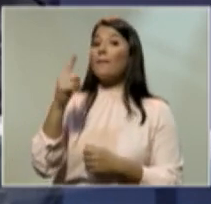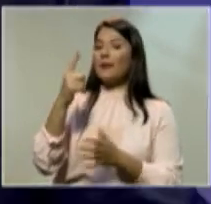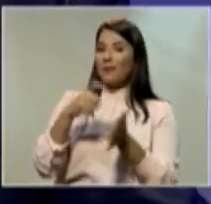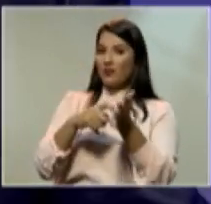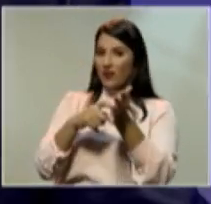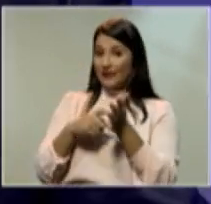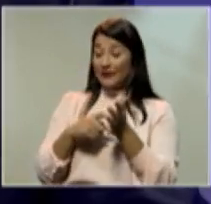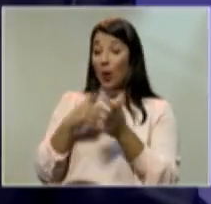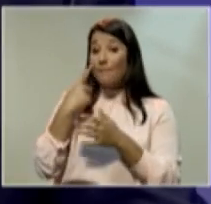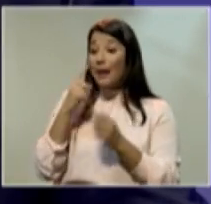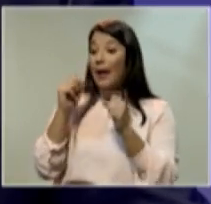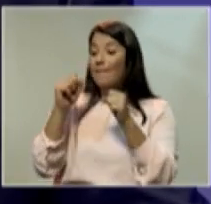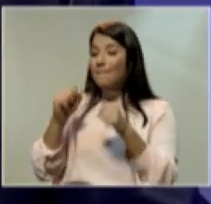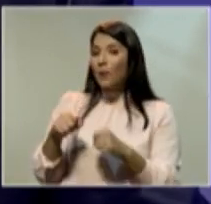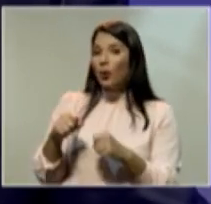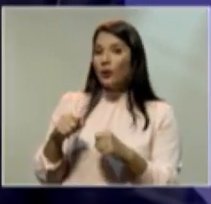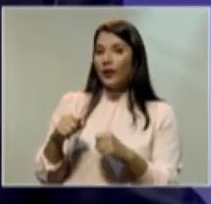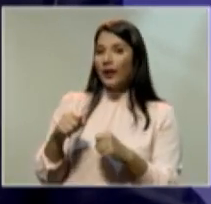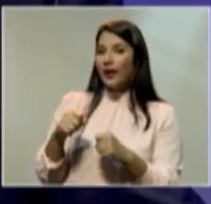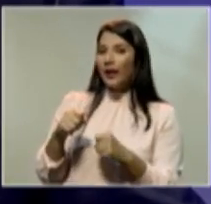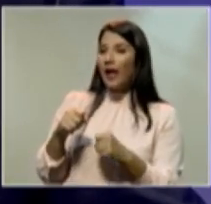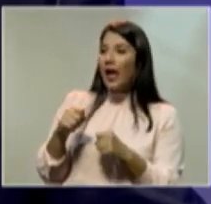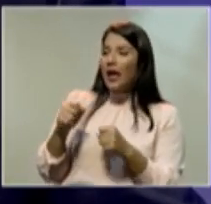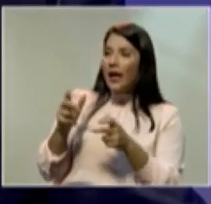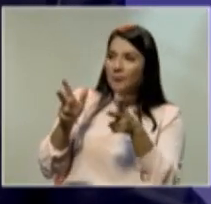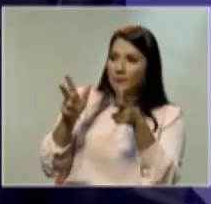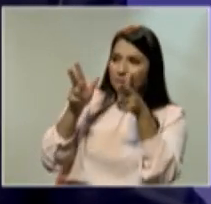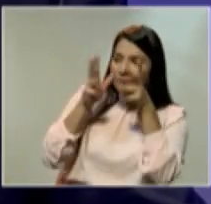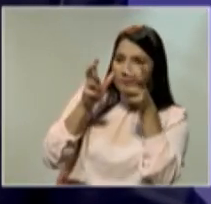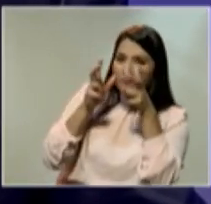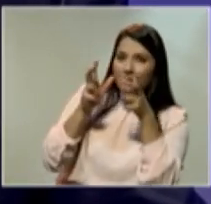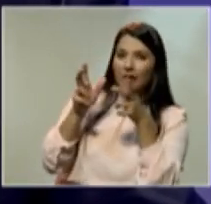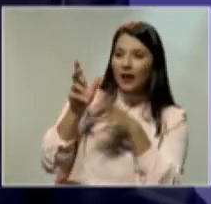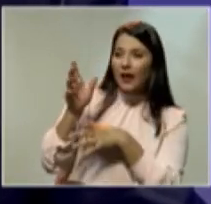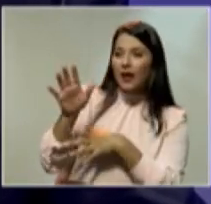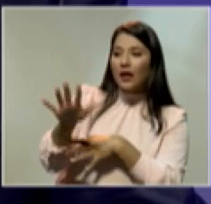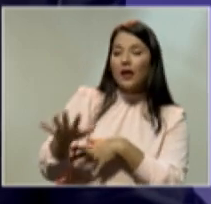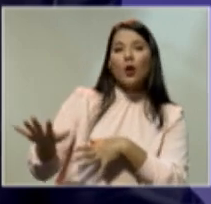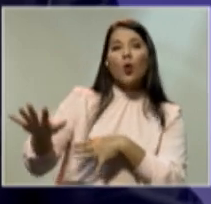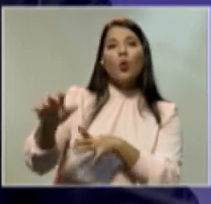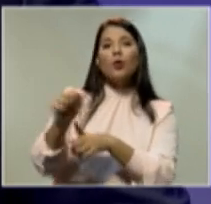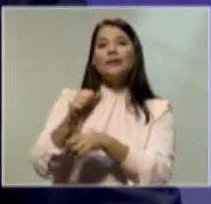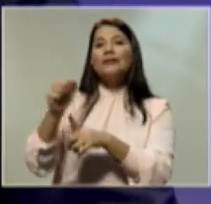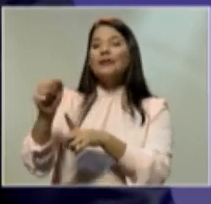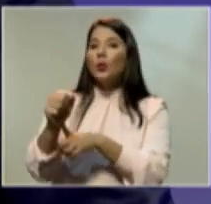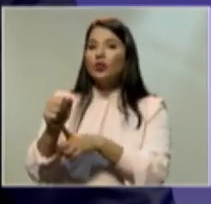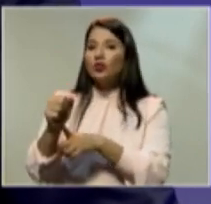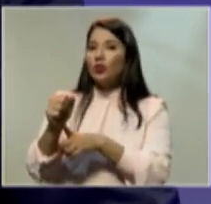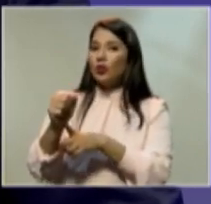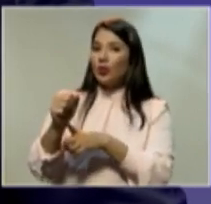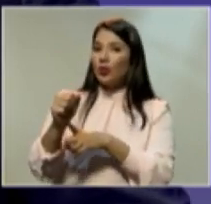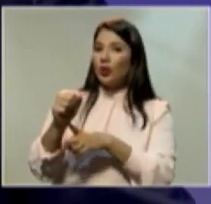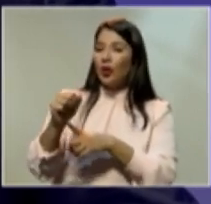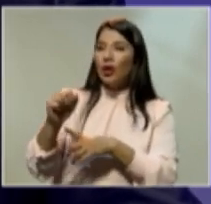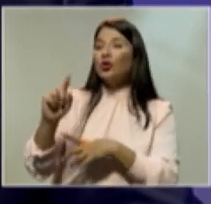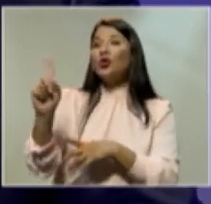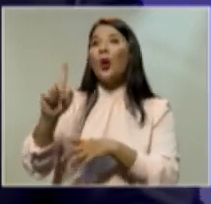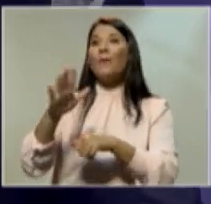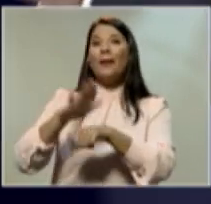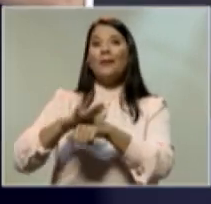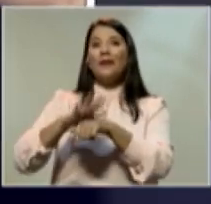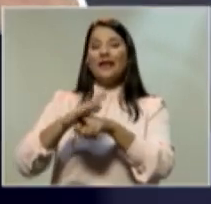requisito para apreciar un torrente era no dejarse ser arrastrado por él. Claro, hay que